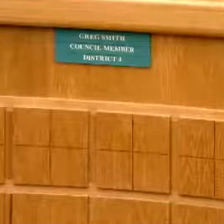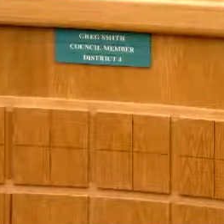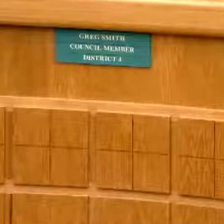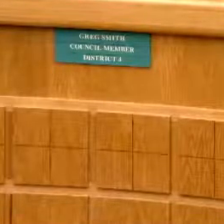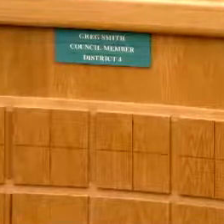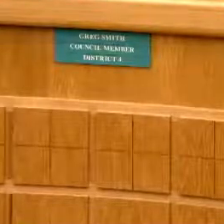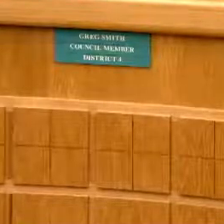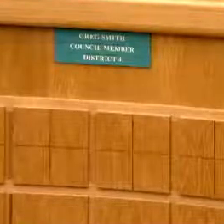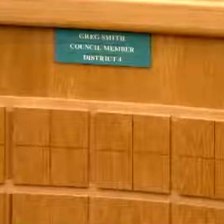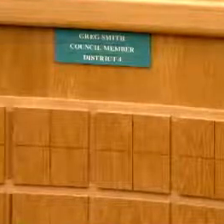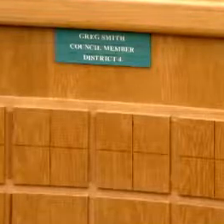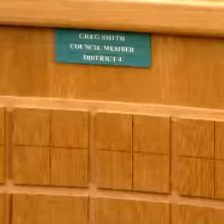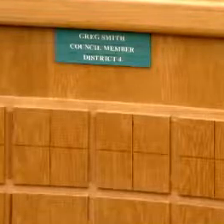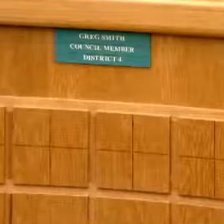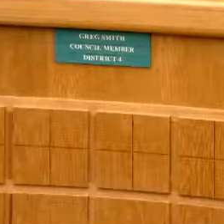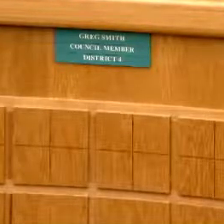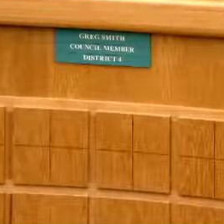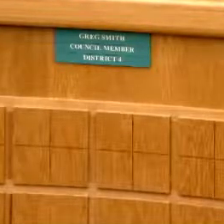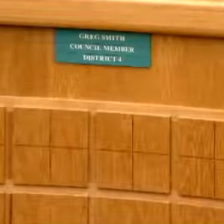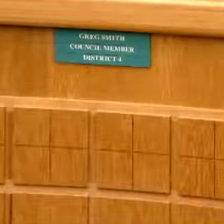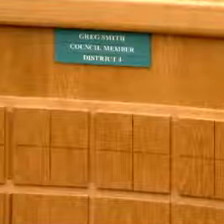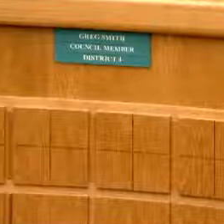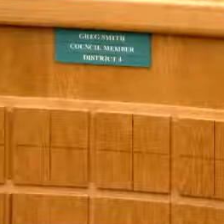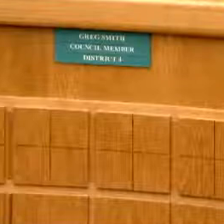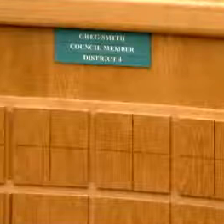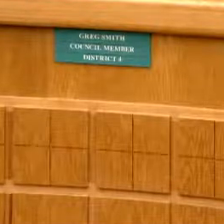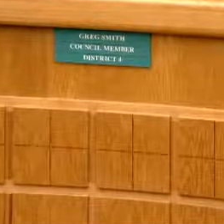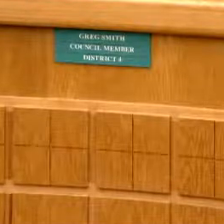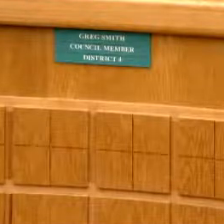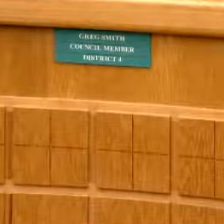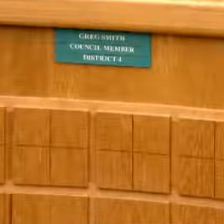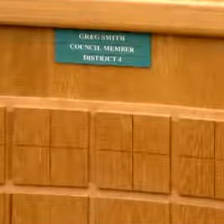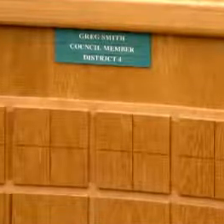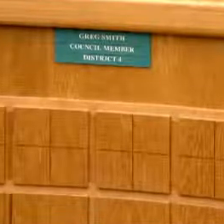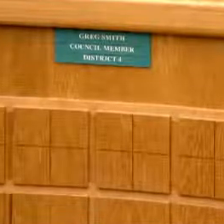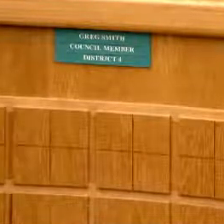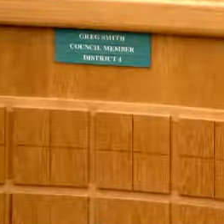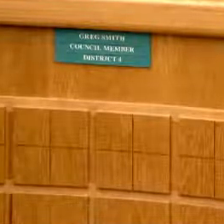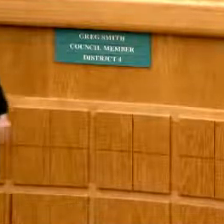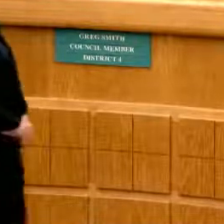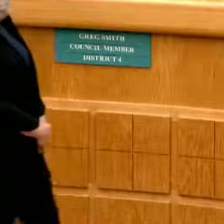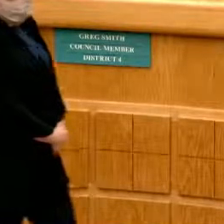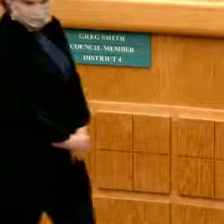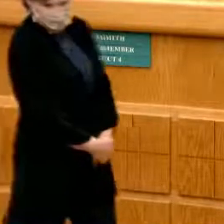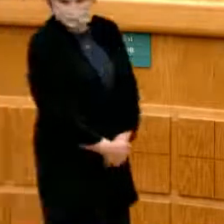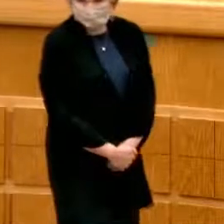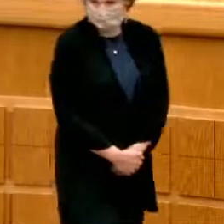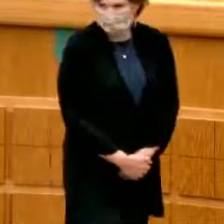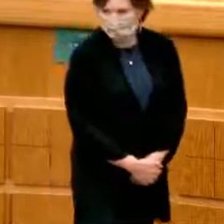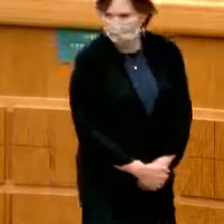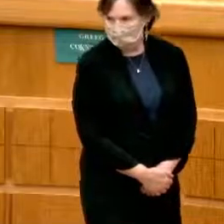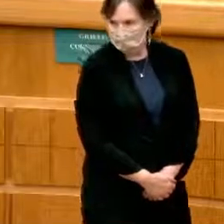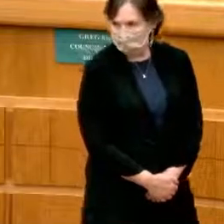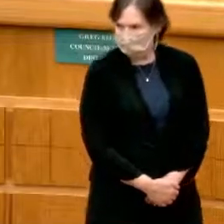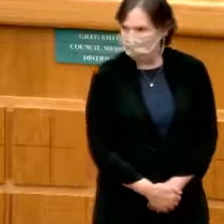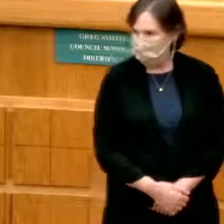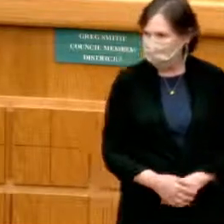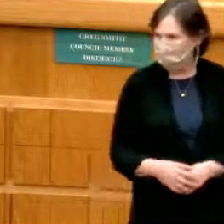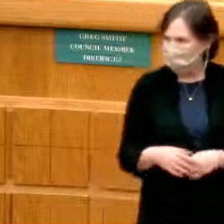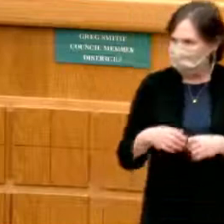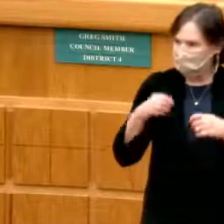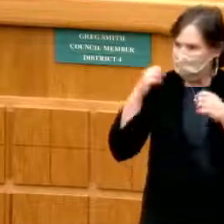tenga de vacunas para así seguir ofreciéndolas al público en general. Le queremos recordar que existen varios sitios de vacunación y las